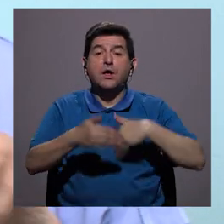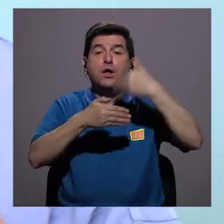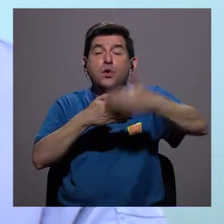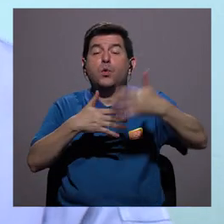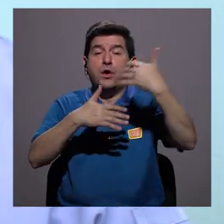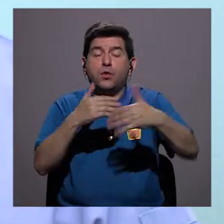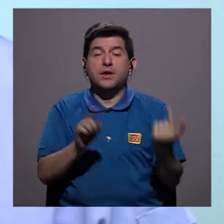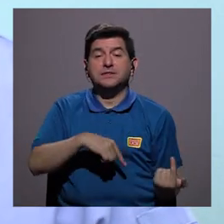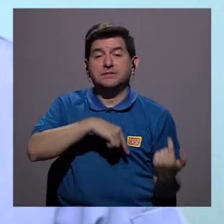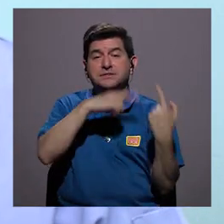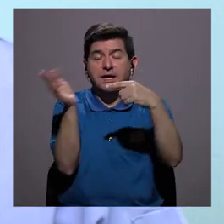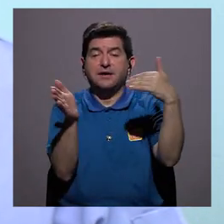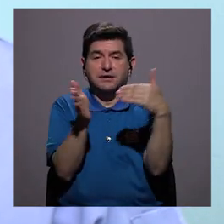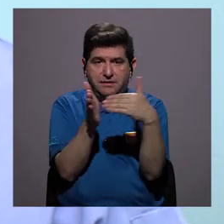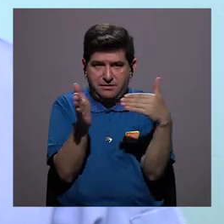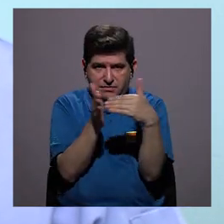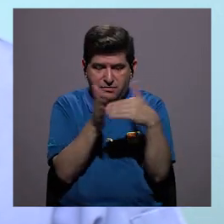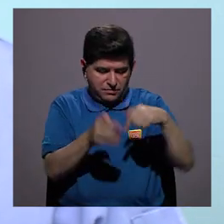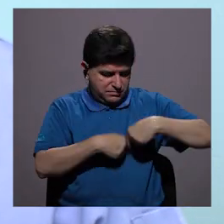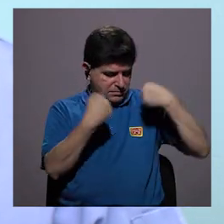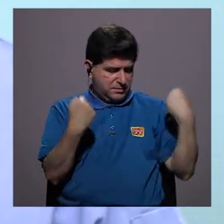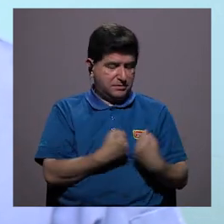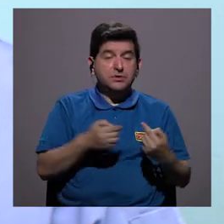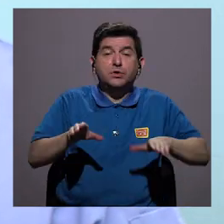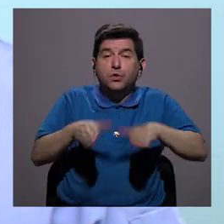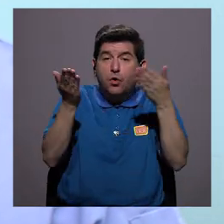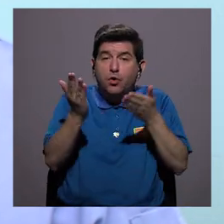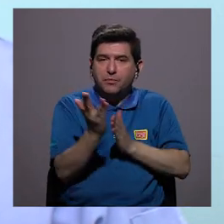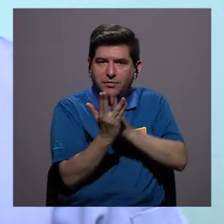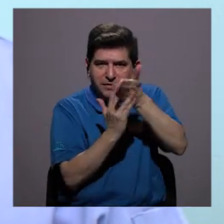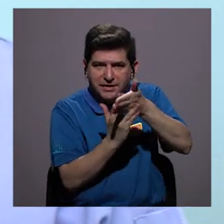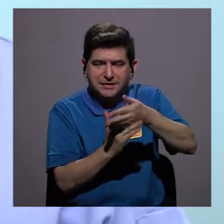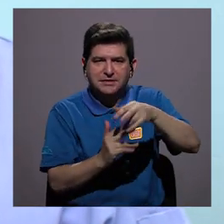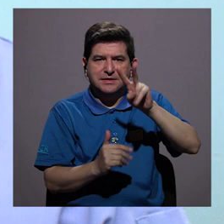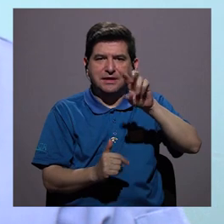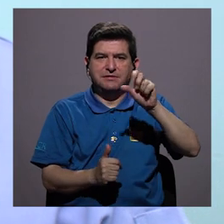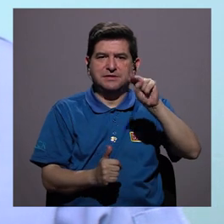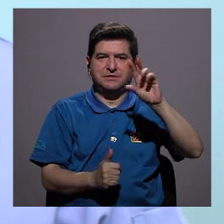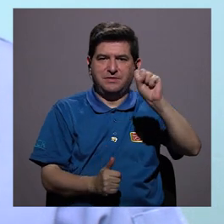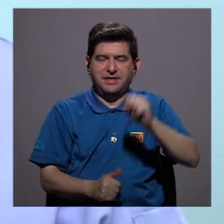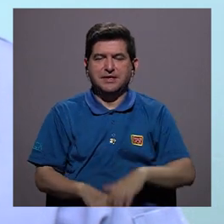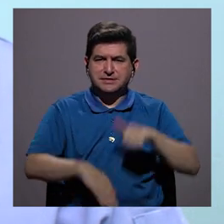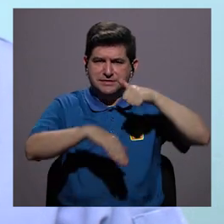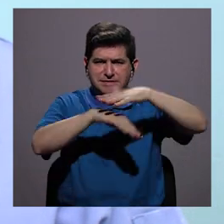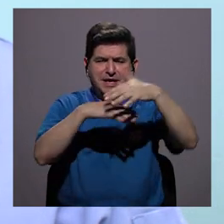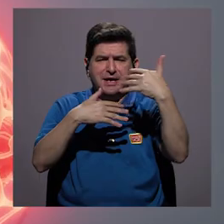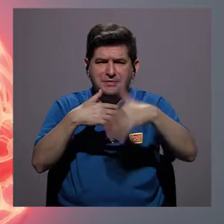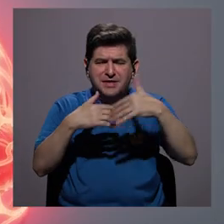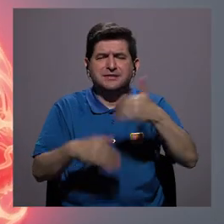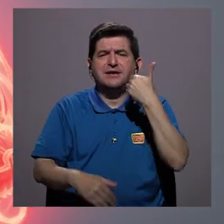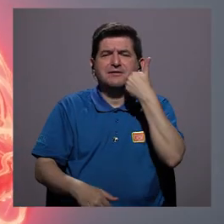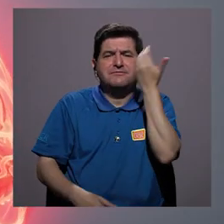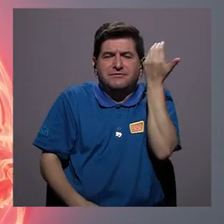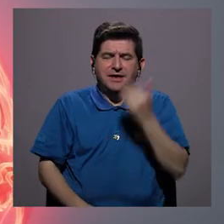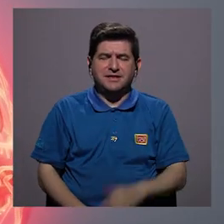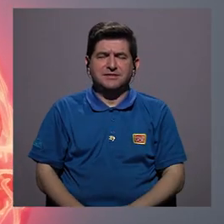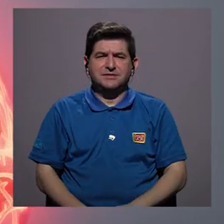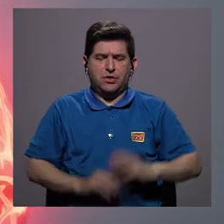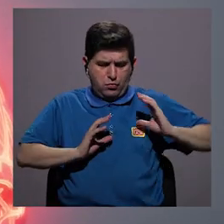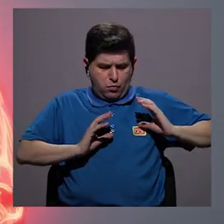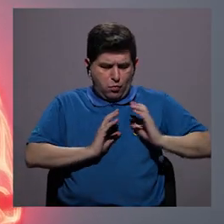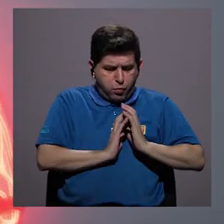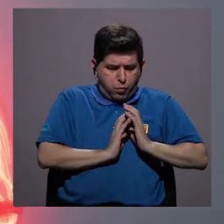empieza a retornar hacia el corazón a través de las venas. Enviar la sangre hacia los tejidos es muy fácil, se contrae el